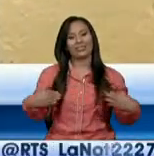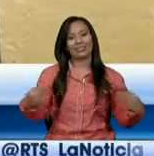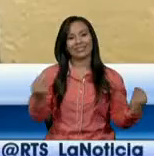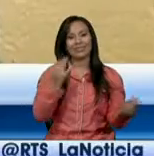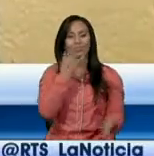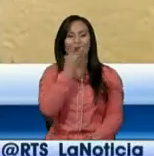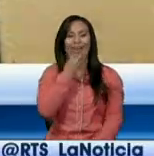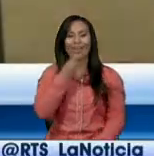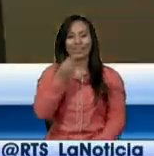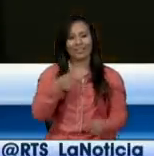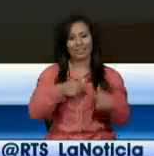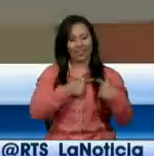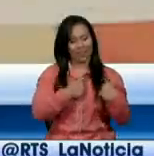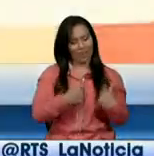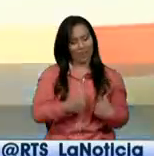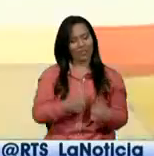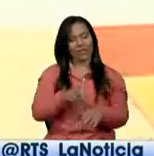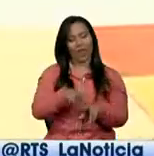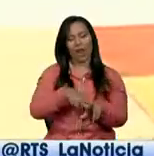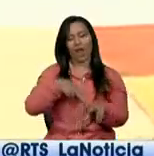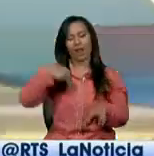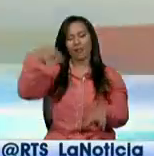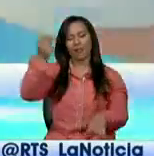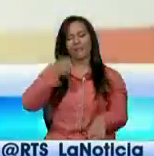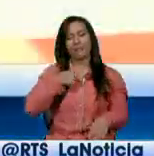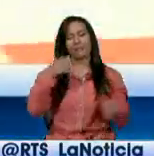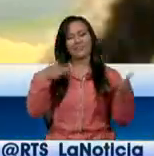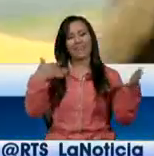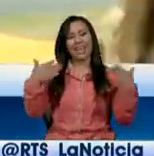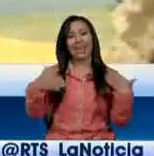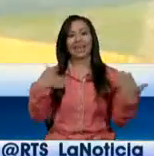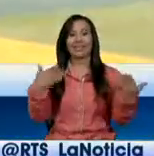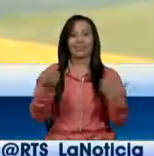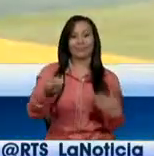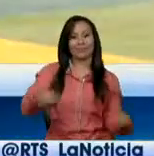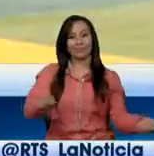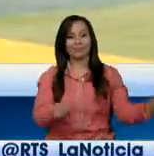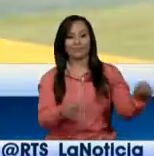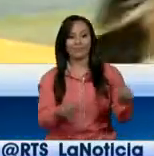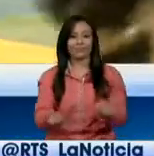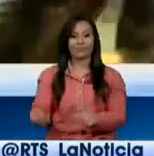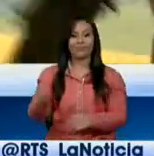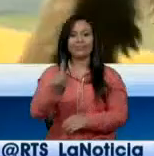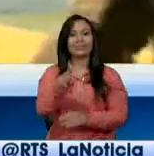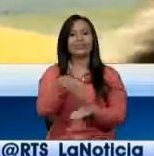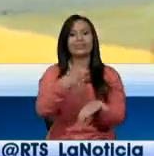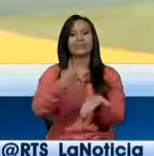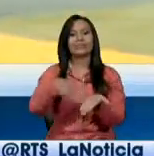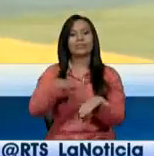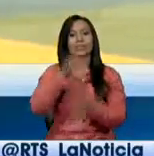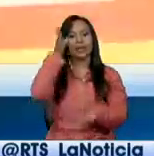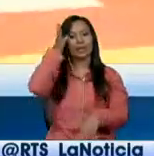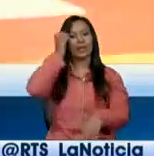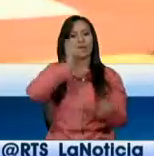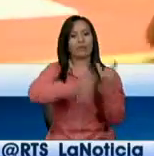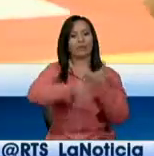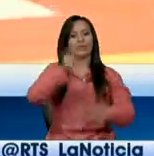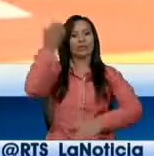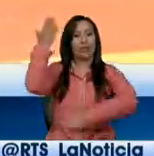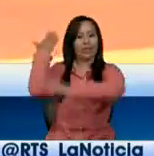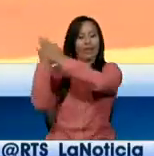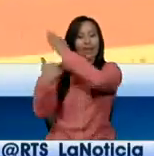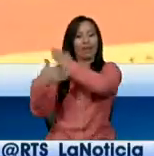corazón y en el alma. La alegría se ve reflejada en los bailes tradicionales que recrean las fiestas y las creencias de los